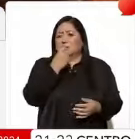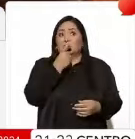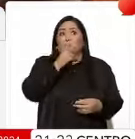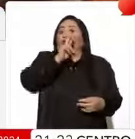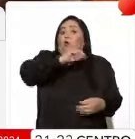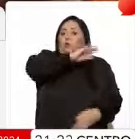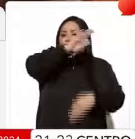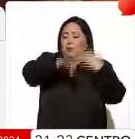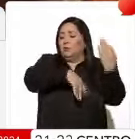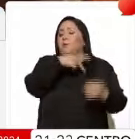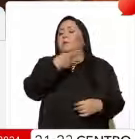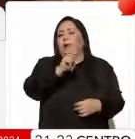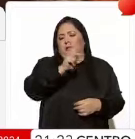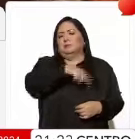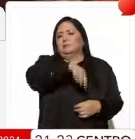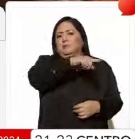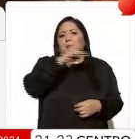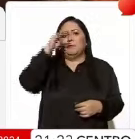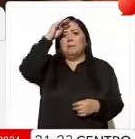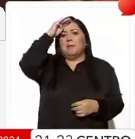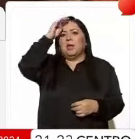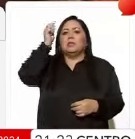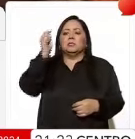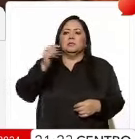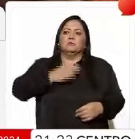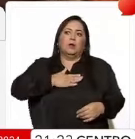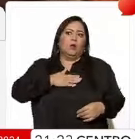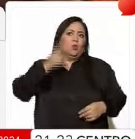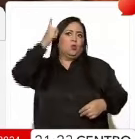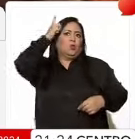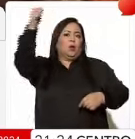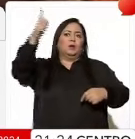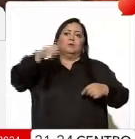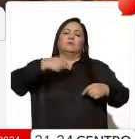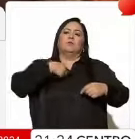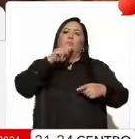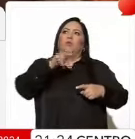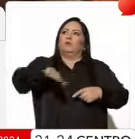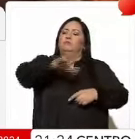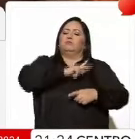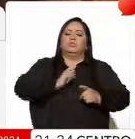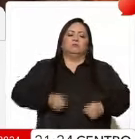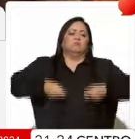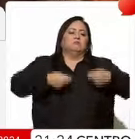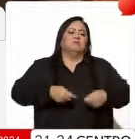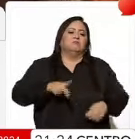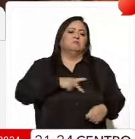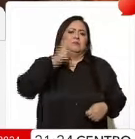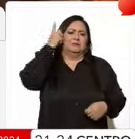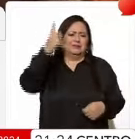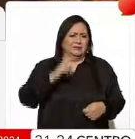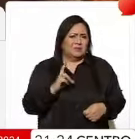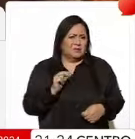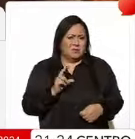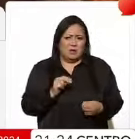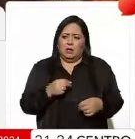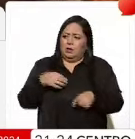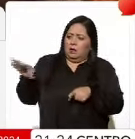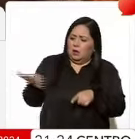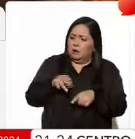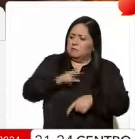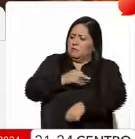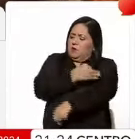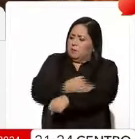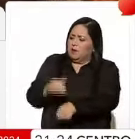no todos, pero esa gran mayoría piensan que son dueños del erario público, que son dueños del poder, que son dueños de colocar a diestra y siniestra a